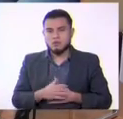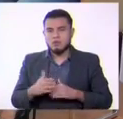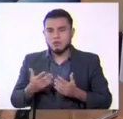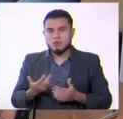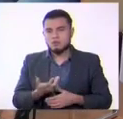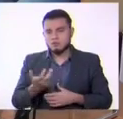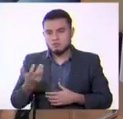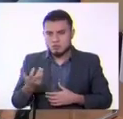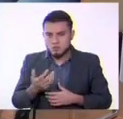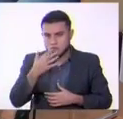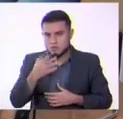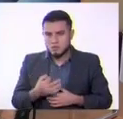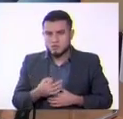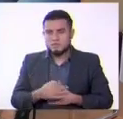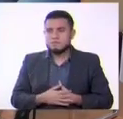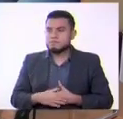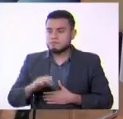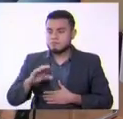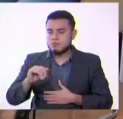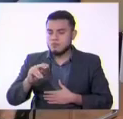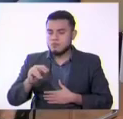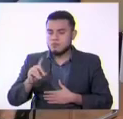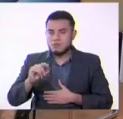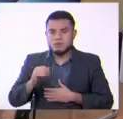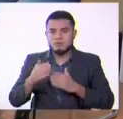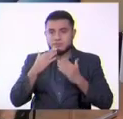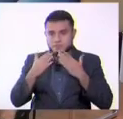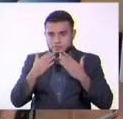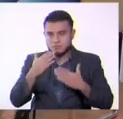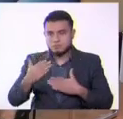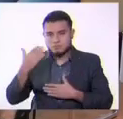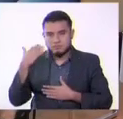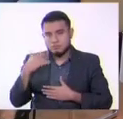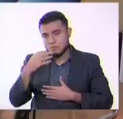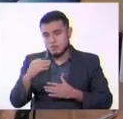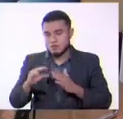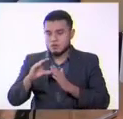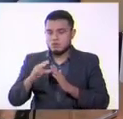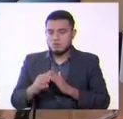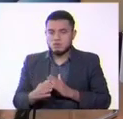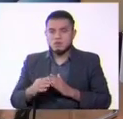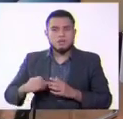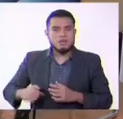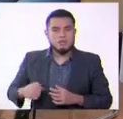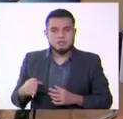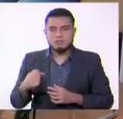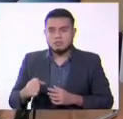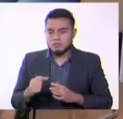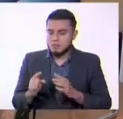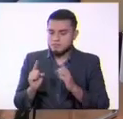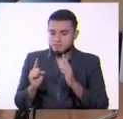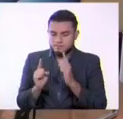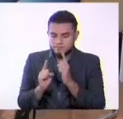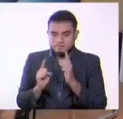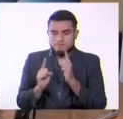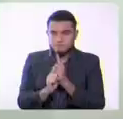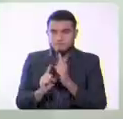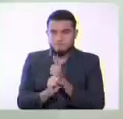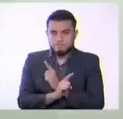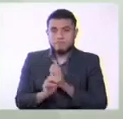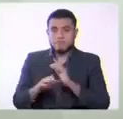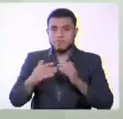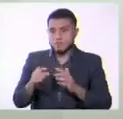retomamos precisamente, Candy, lo que estábamos mencionando anteriormente, que la cultura está en constante transformación y que se